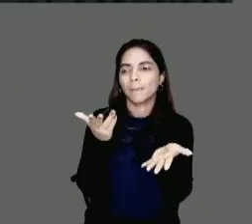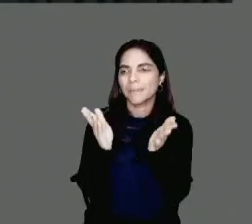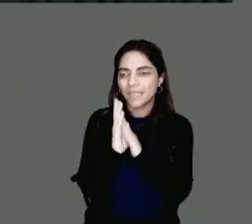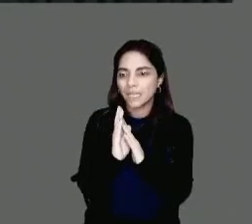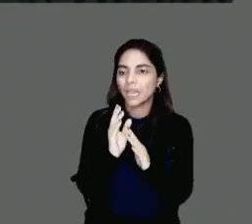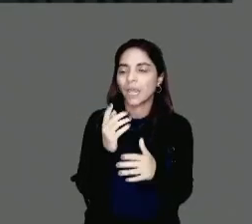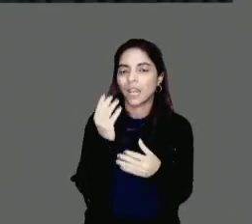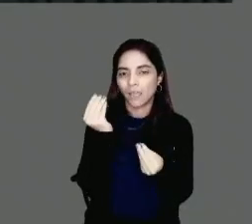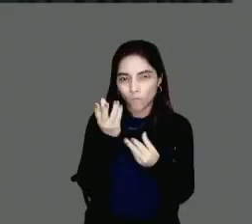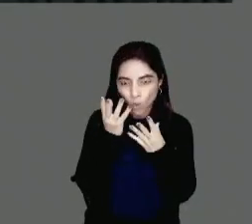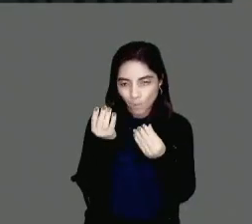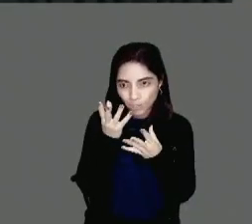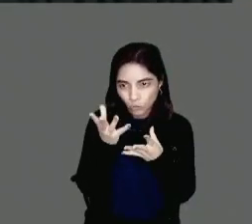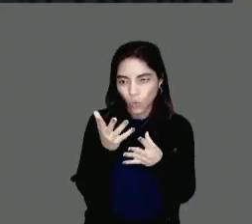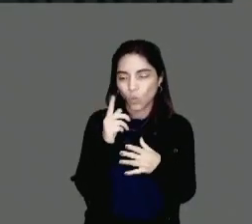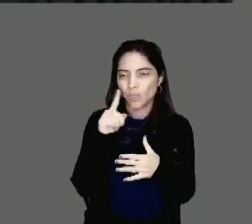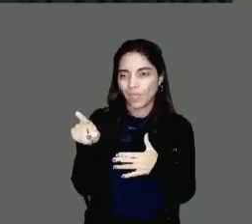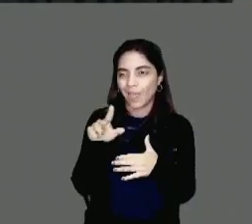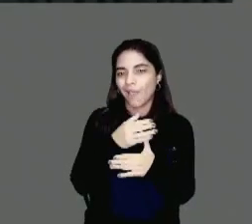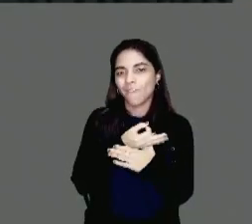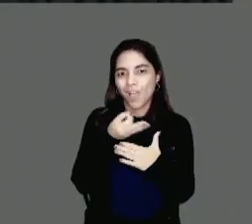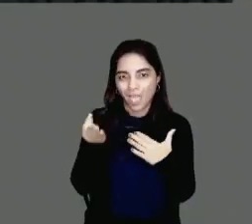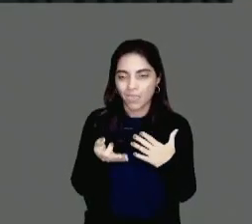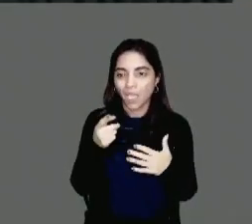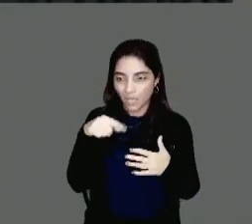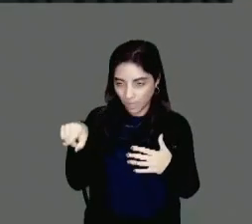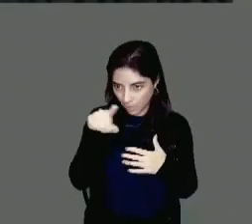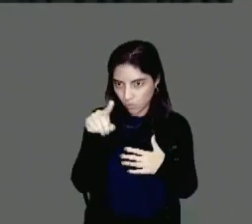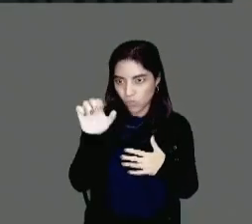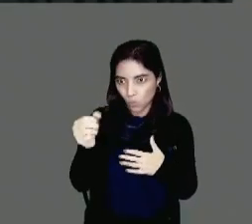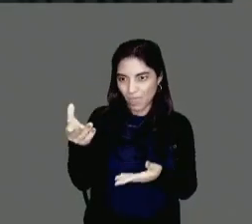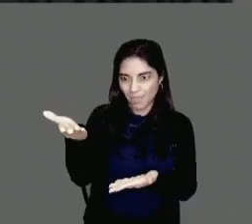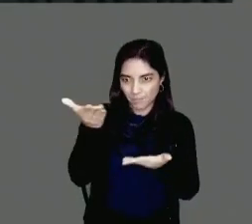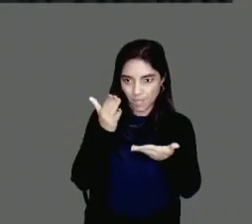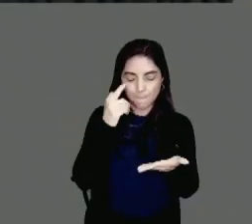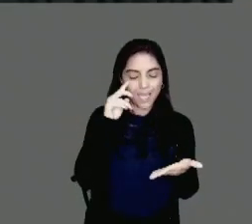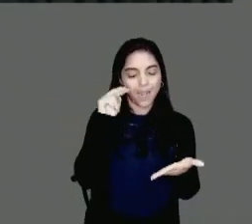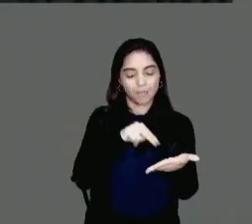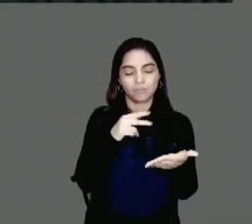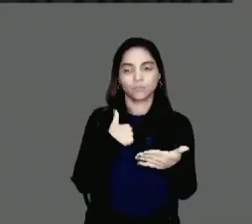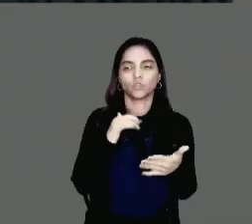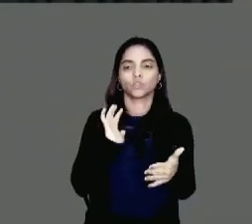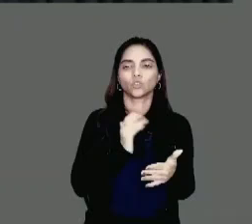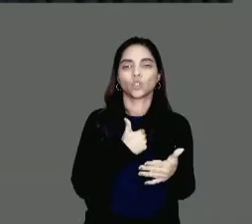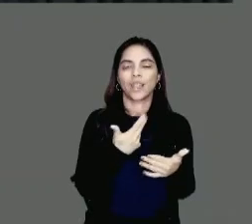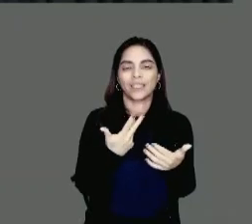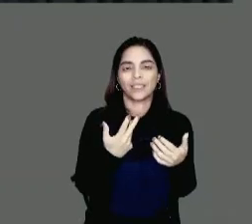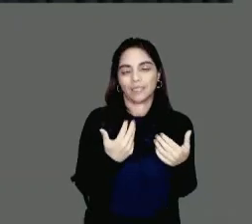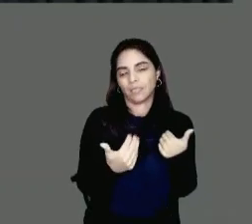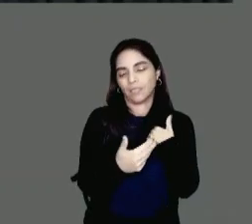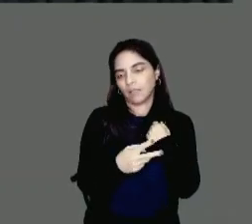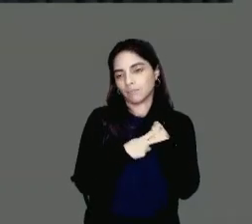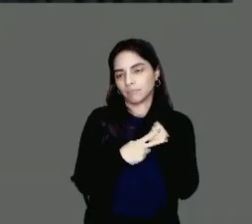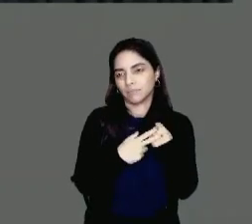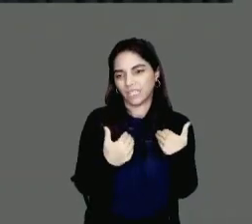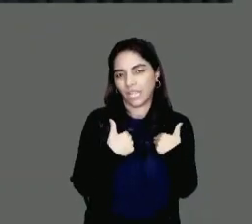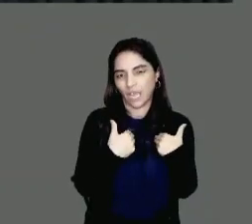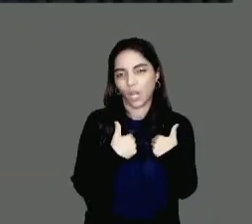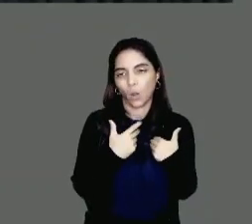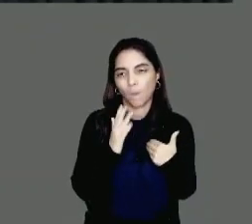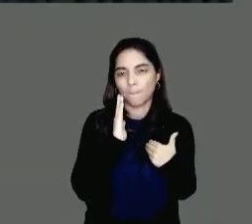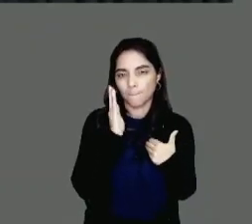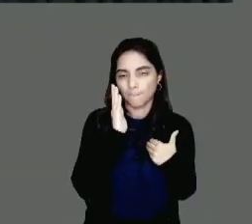falla que eso documento que sería un apoyo para este cualquier no solamente para la opinión sino para si